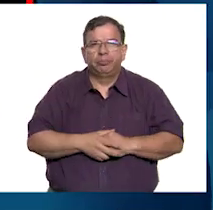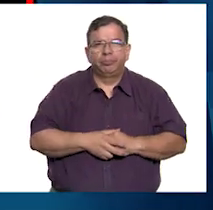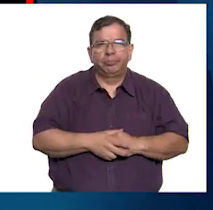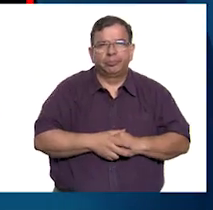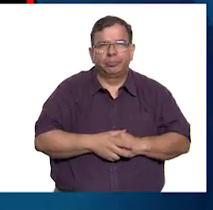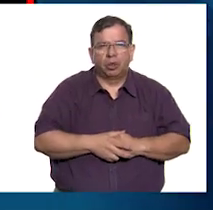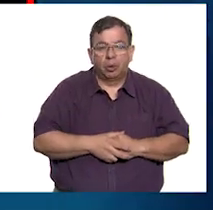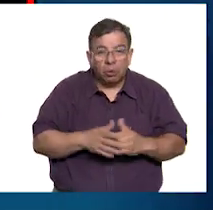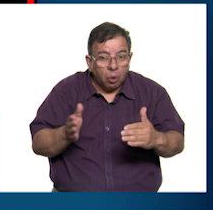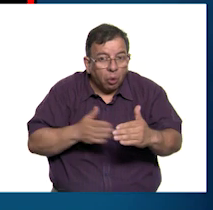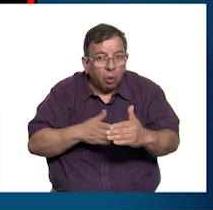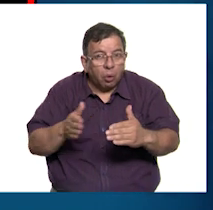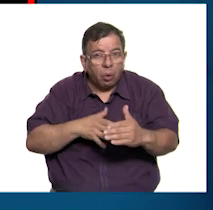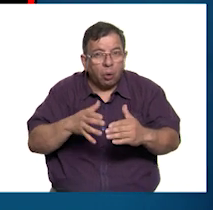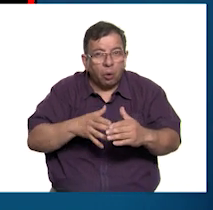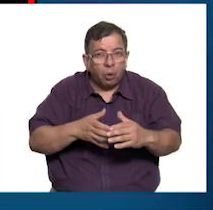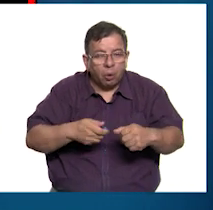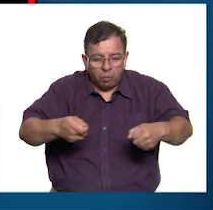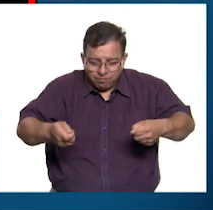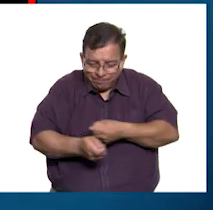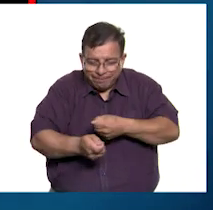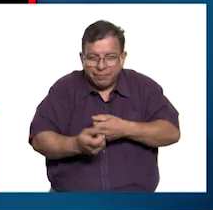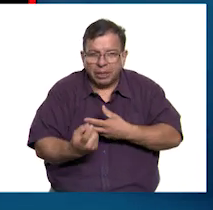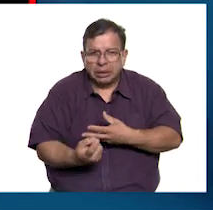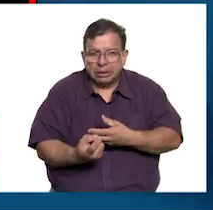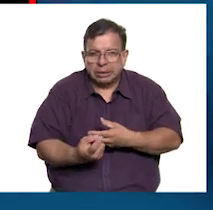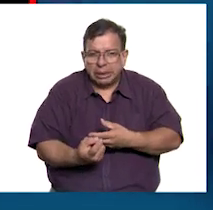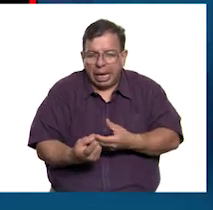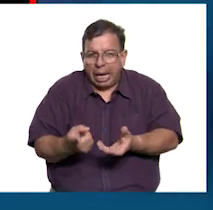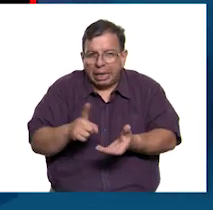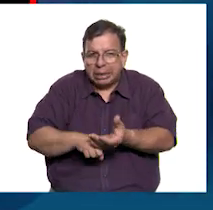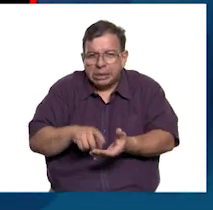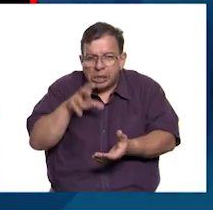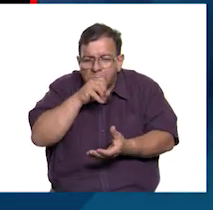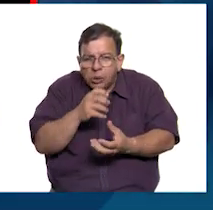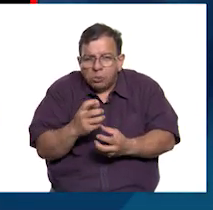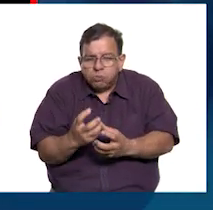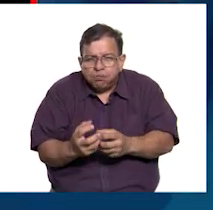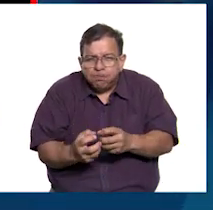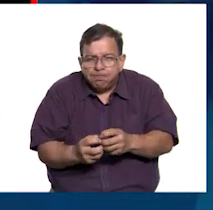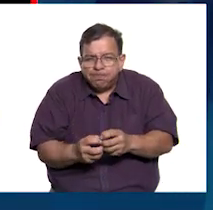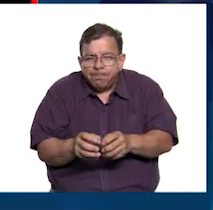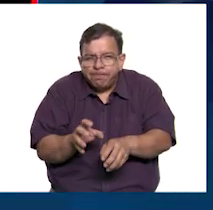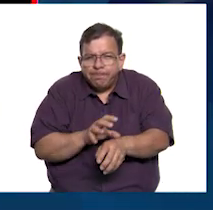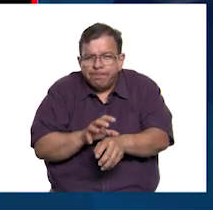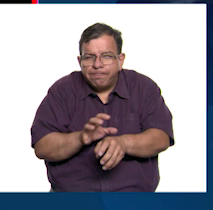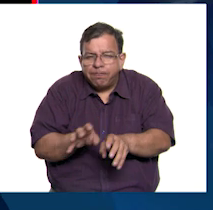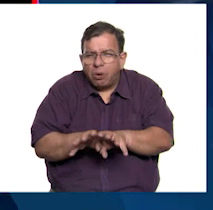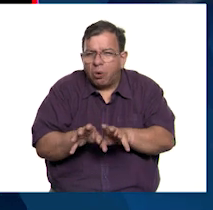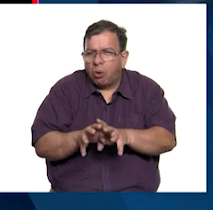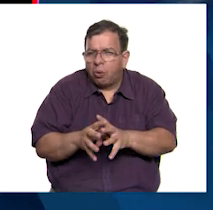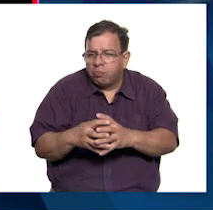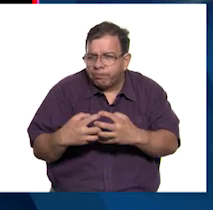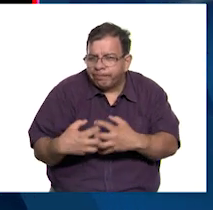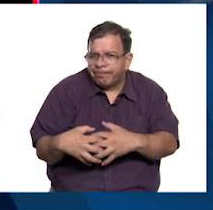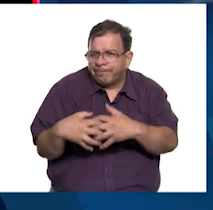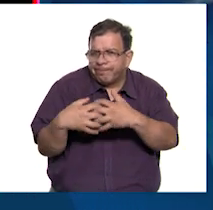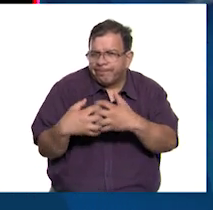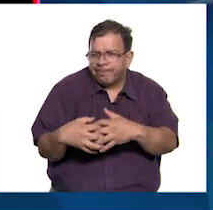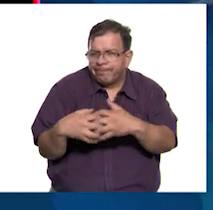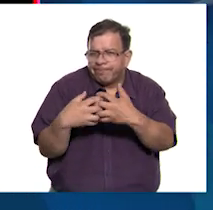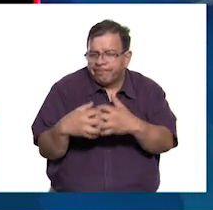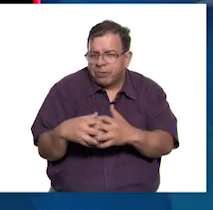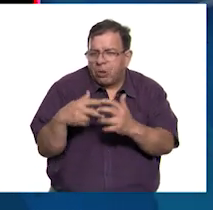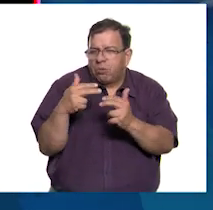Y al cocinar en una olla de presión, la energía calorífica se convierte en energía mecánica cuando el